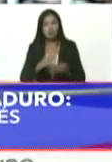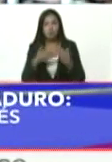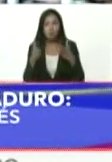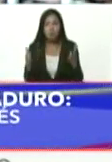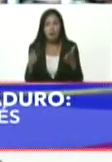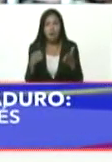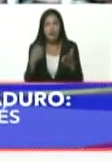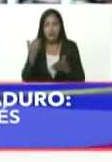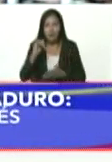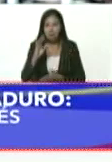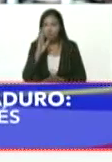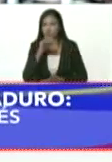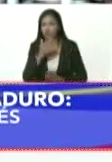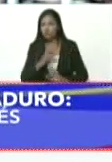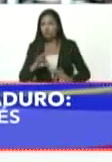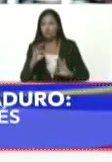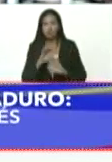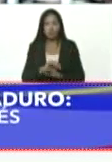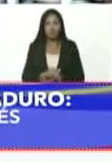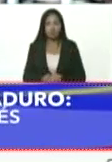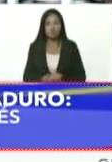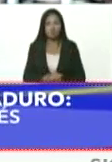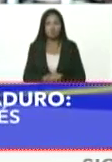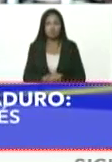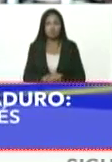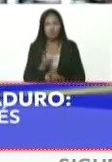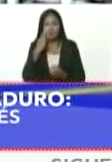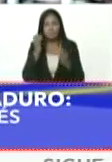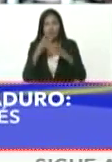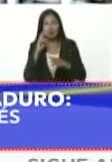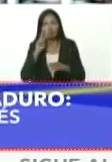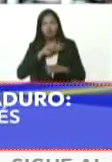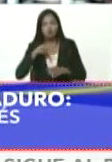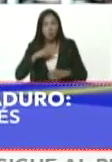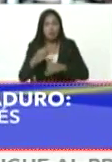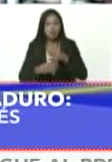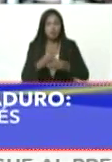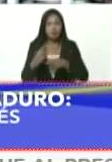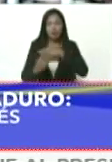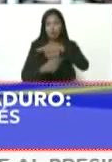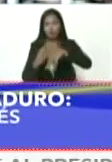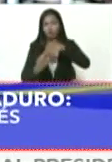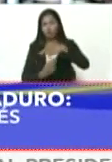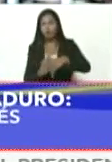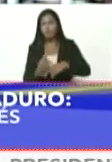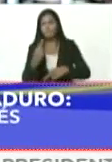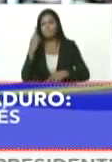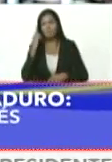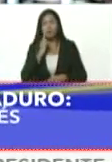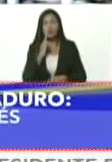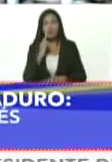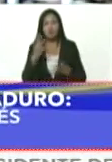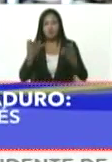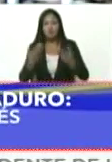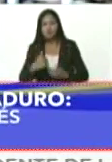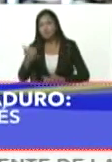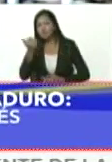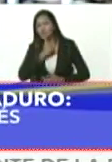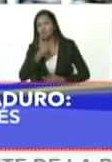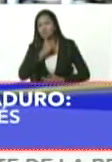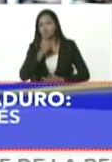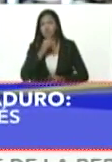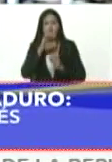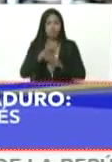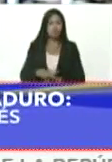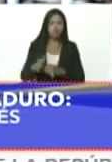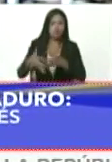existiéramos. El milagro que está haciendo la revolución bolivariana de resistir y vencer al